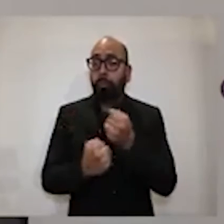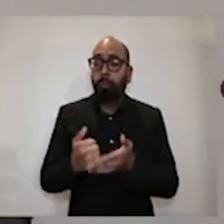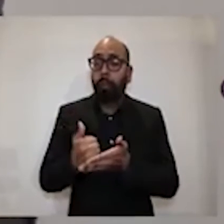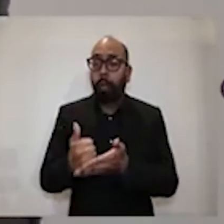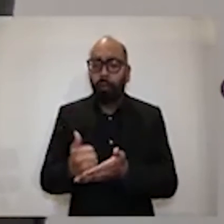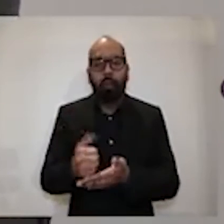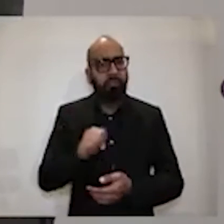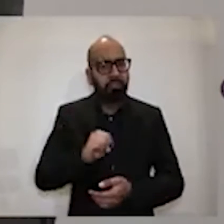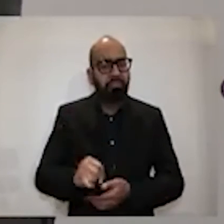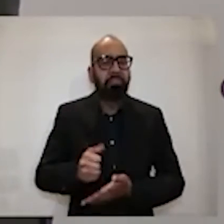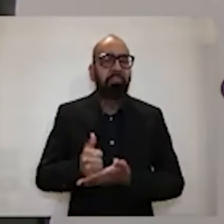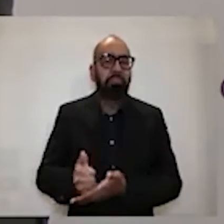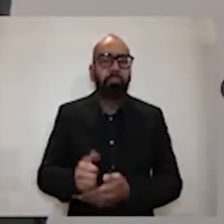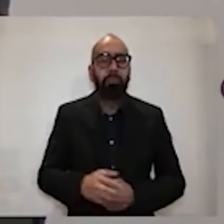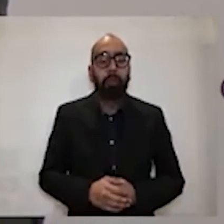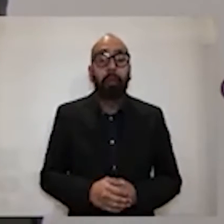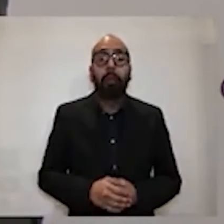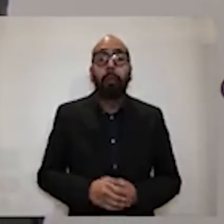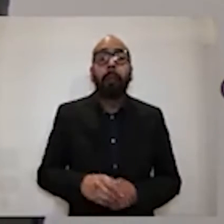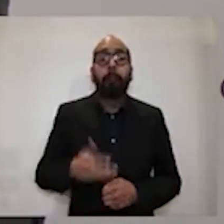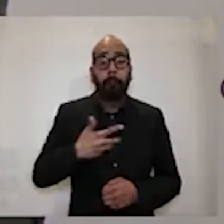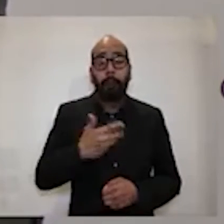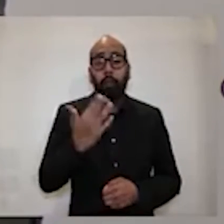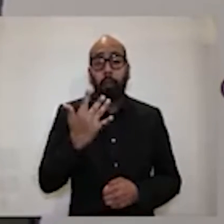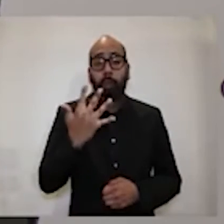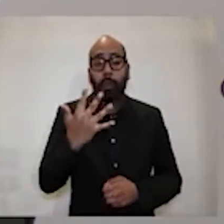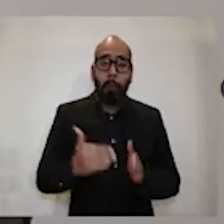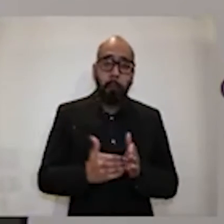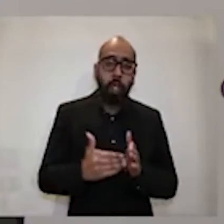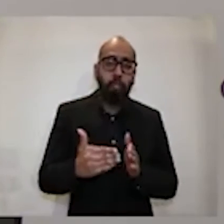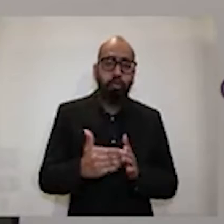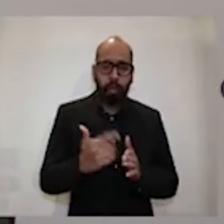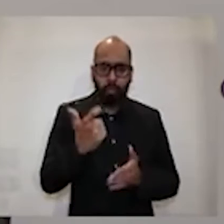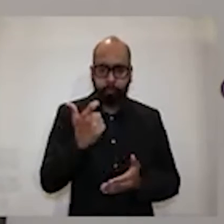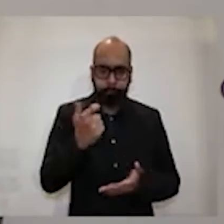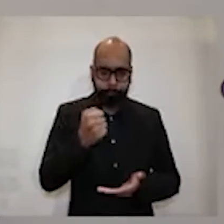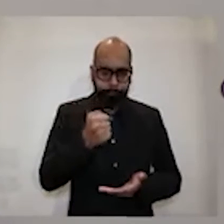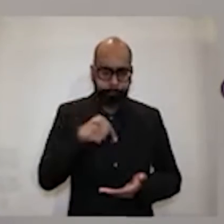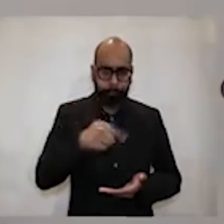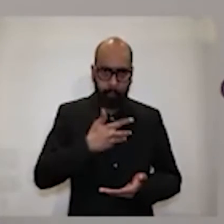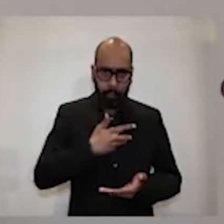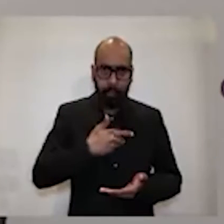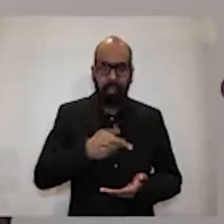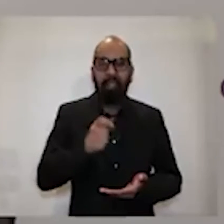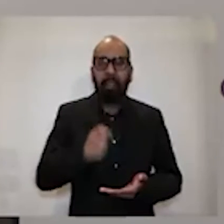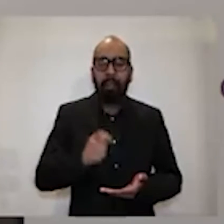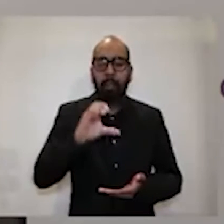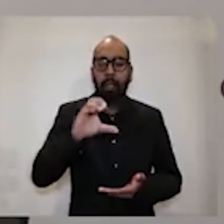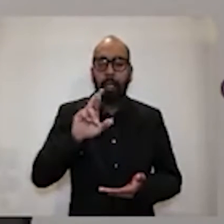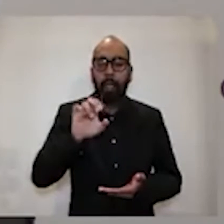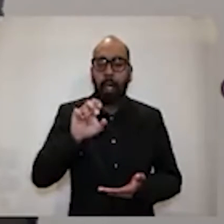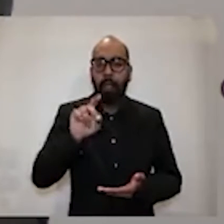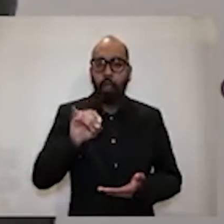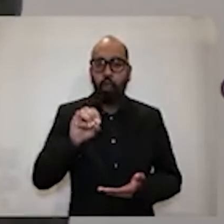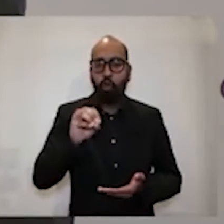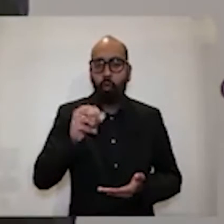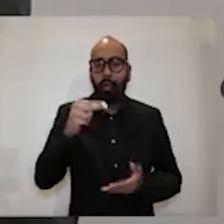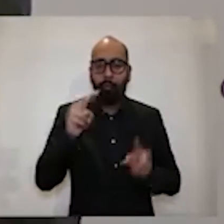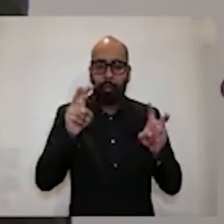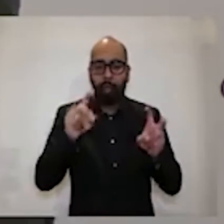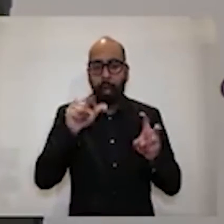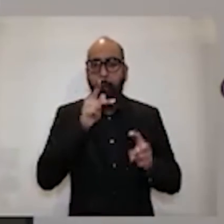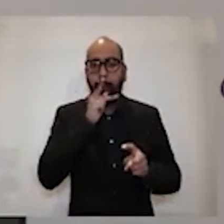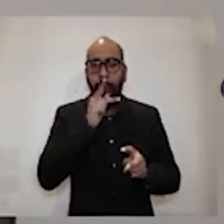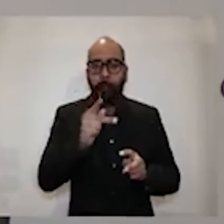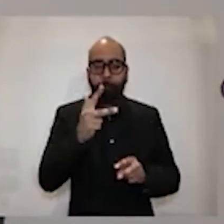pesos, 400 empleos directos, 1.200 empleos indirectos, y esta va a estar en Estación Queréndaro, que ese también es un gran logro